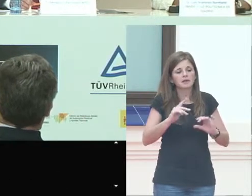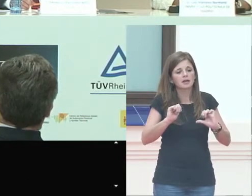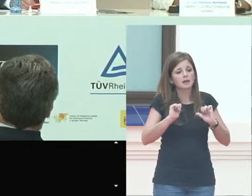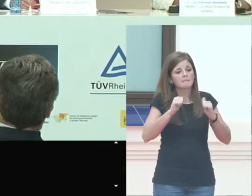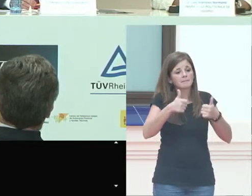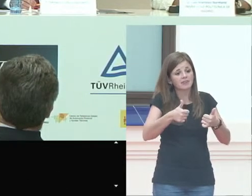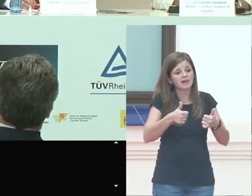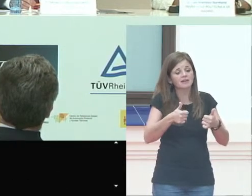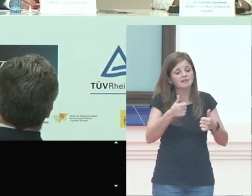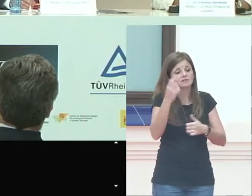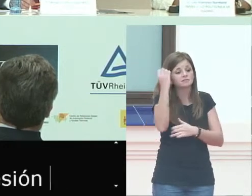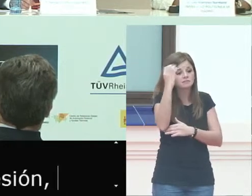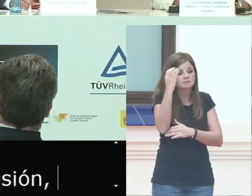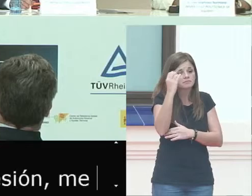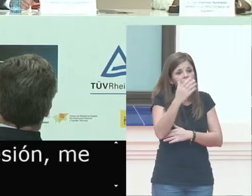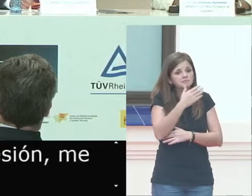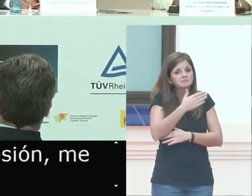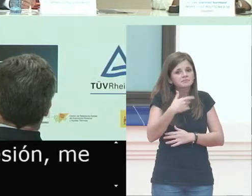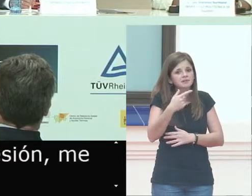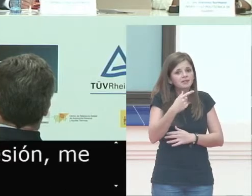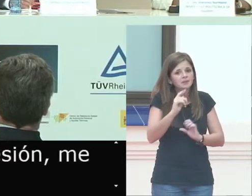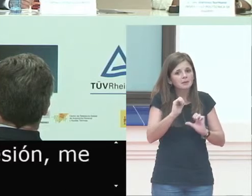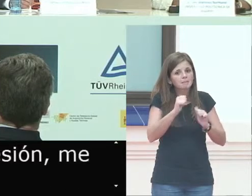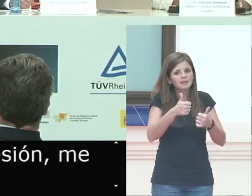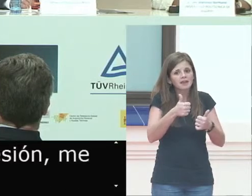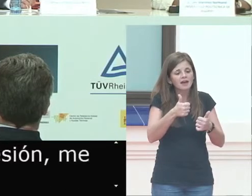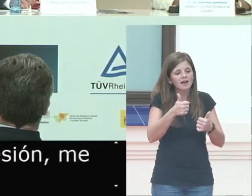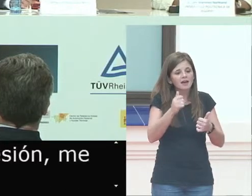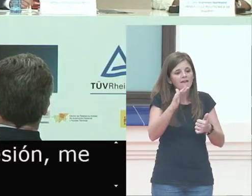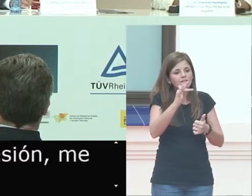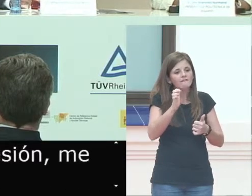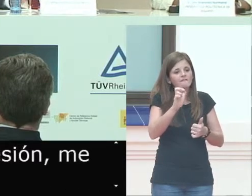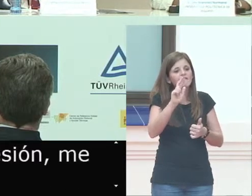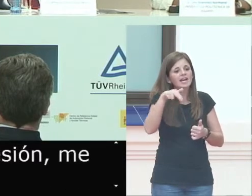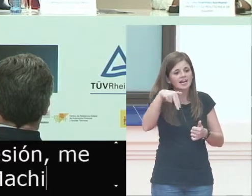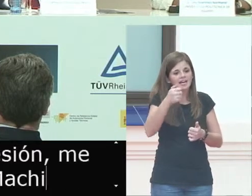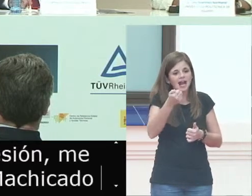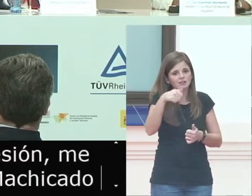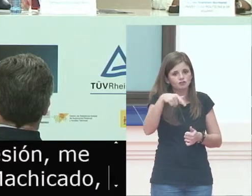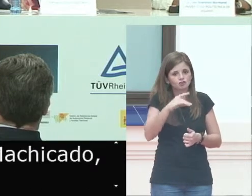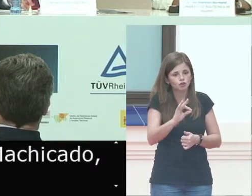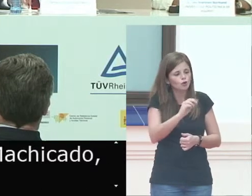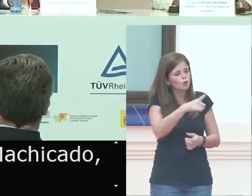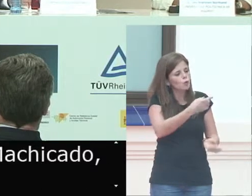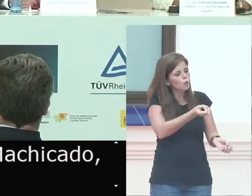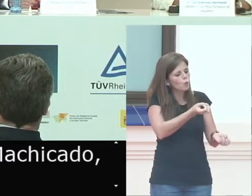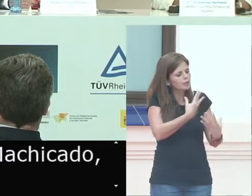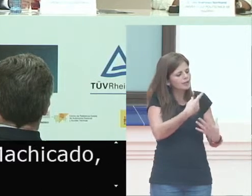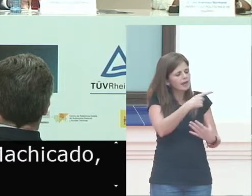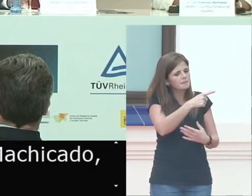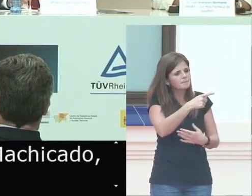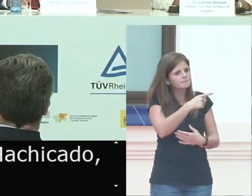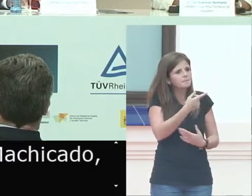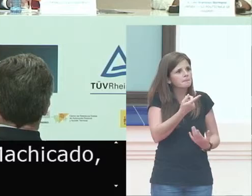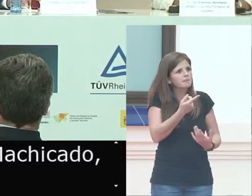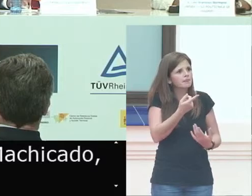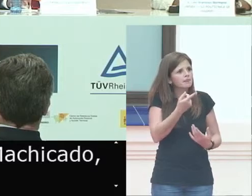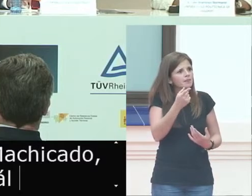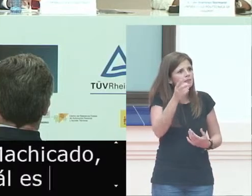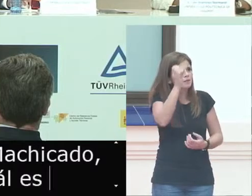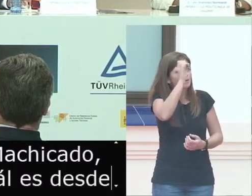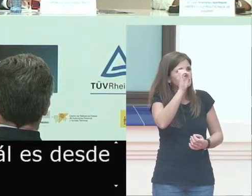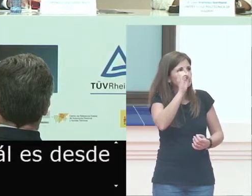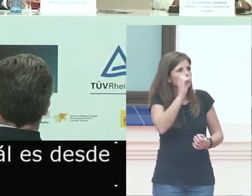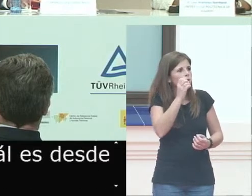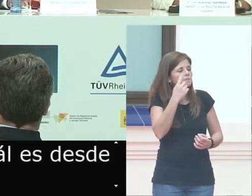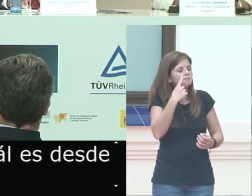la sesión, me gustaría empezar con don Fernando Machicado, que nos contara, cuál es, desde el punto de vista de la normalización,